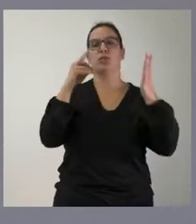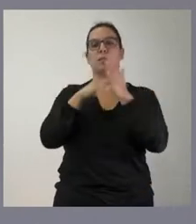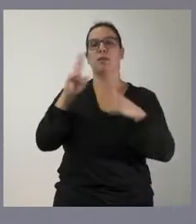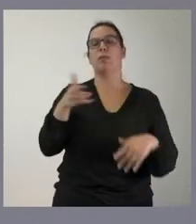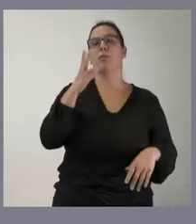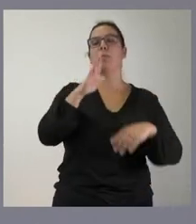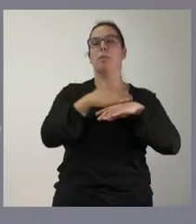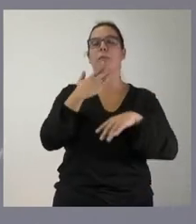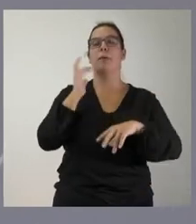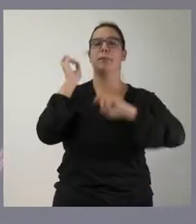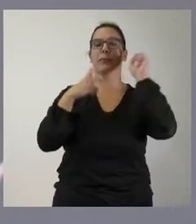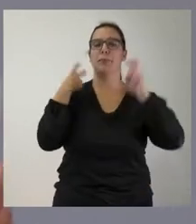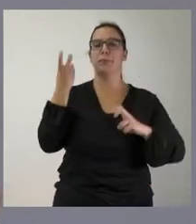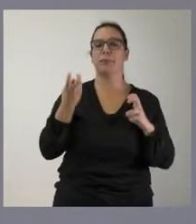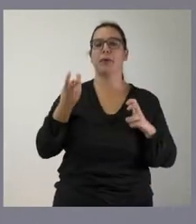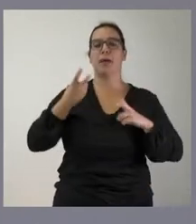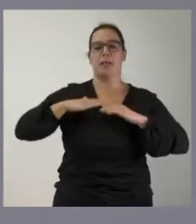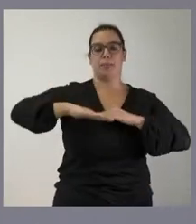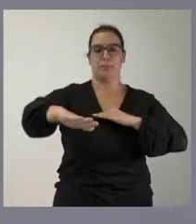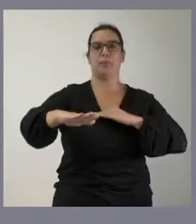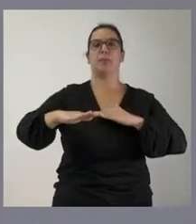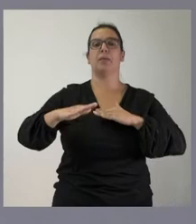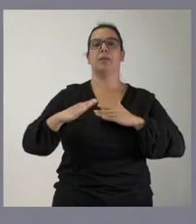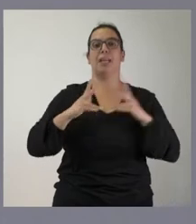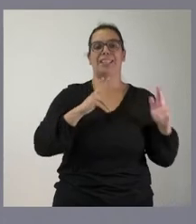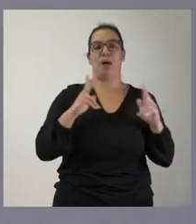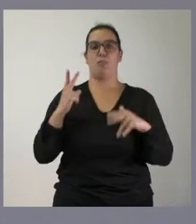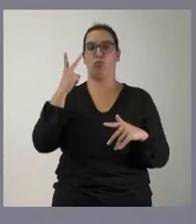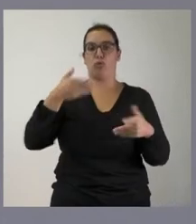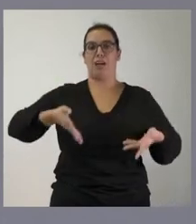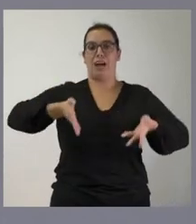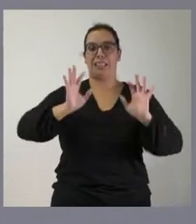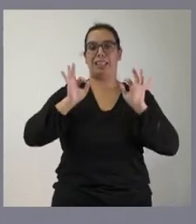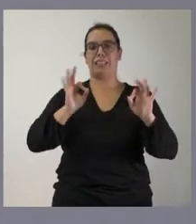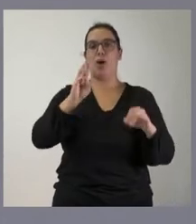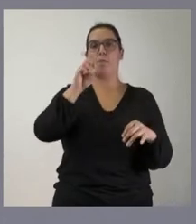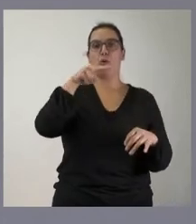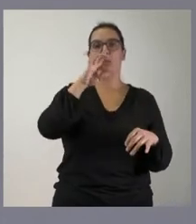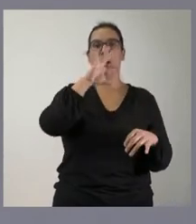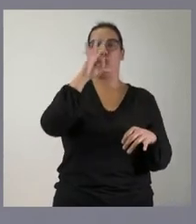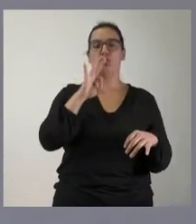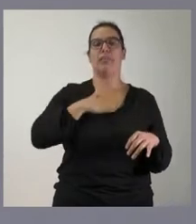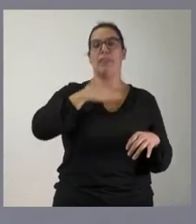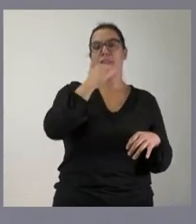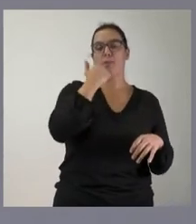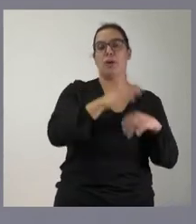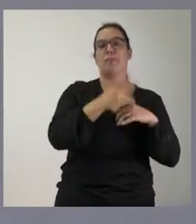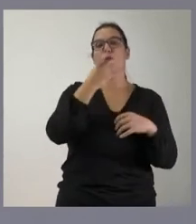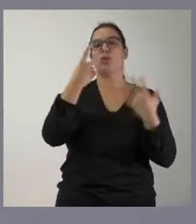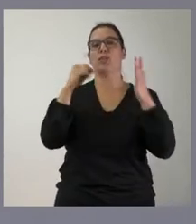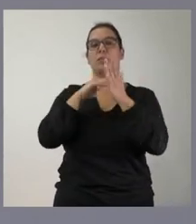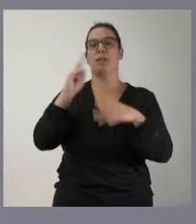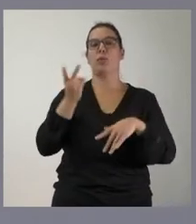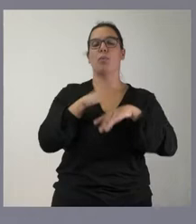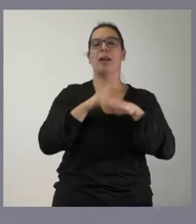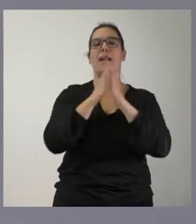para la renovación del firme en dos tramos de carreteras en pontejos en Zamora 260.000 euros para la gestión de